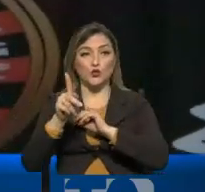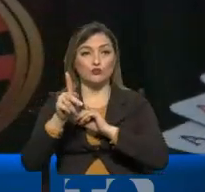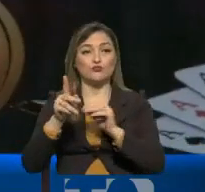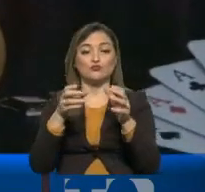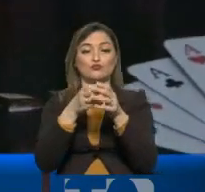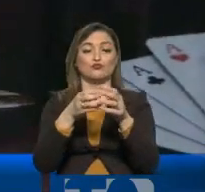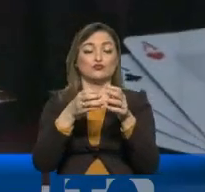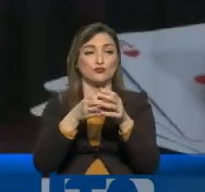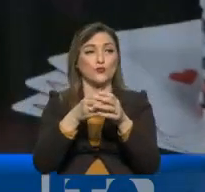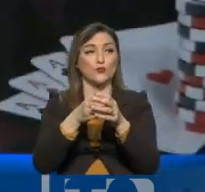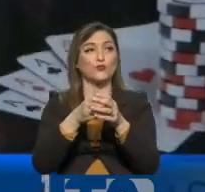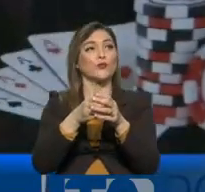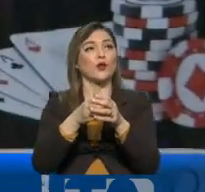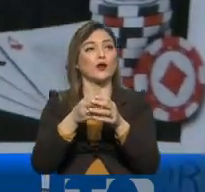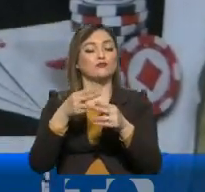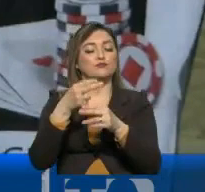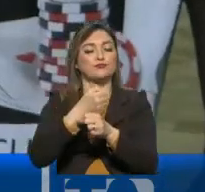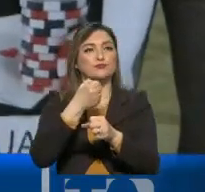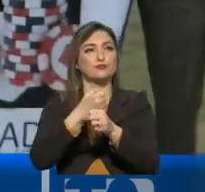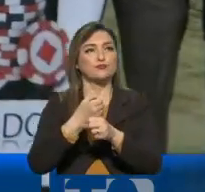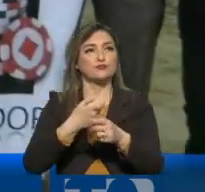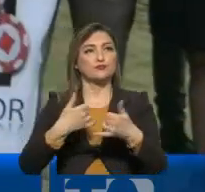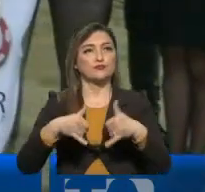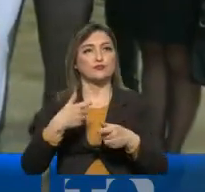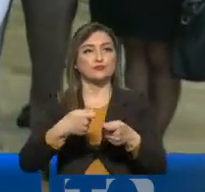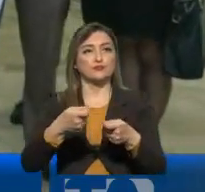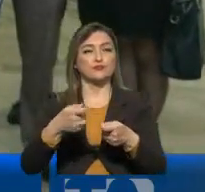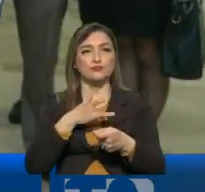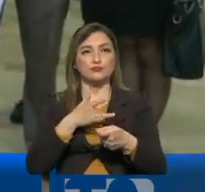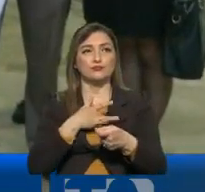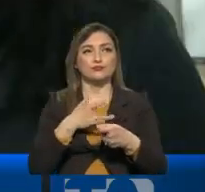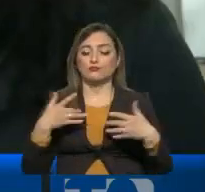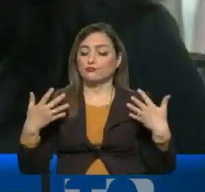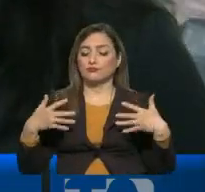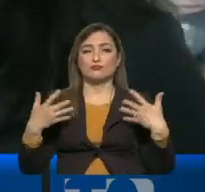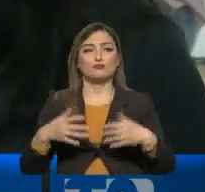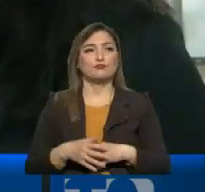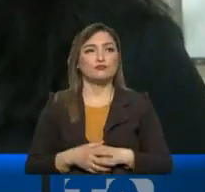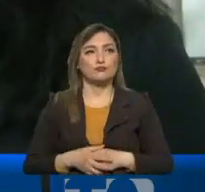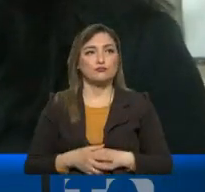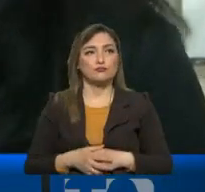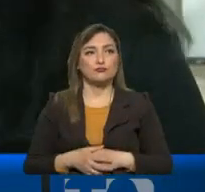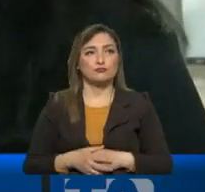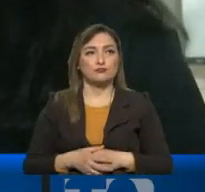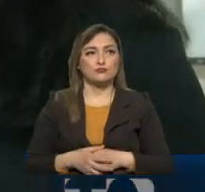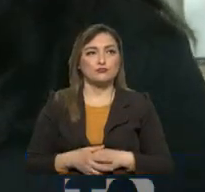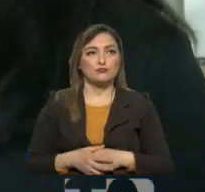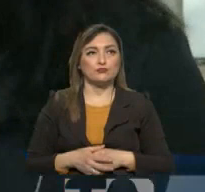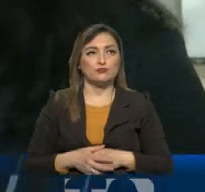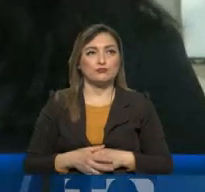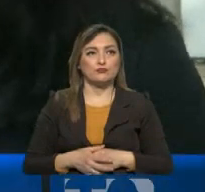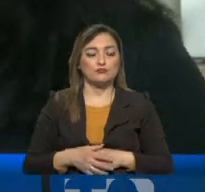de Extrabajadores de Casinos manifiestan estar entusiasmados sobre esta intención. Sí veo con gran tristeza que gran parte de mis